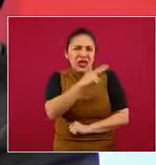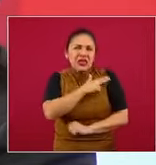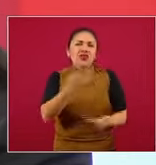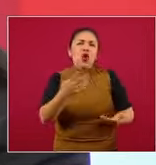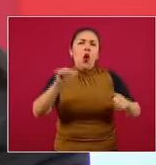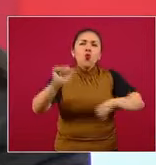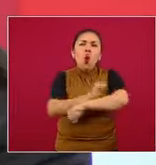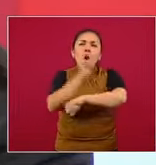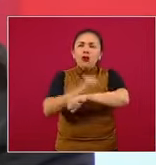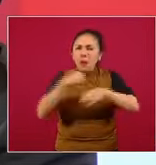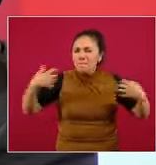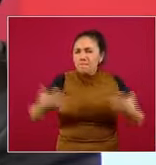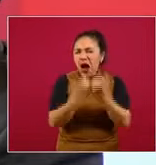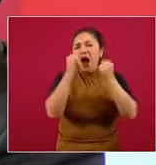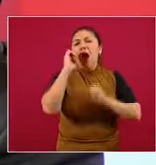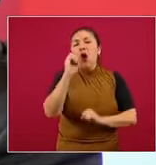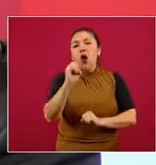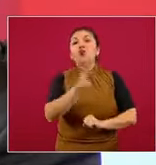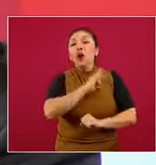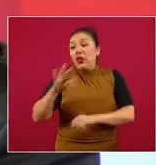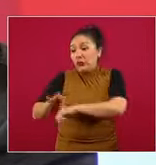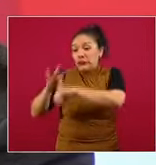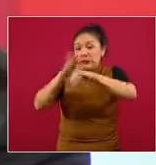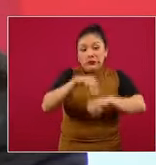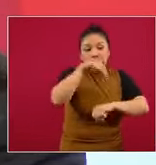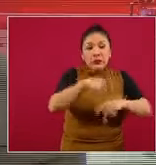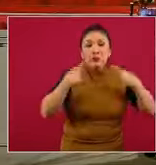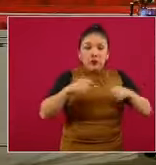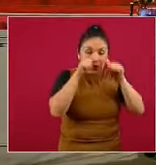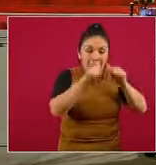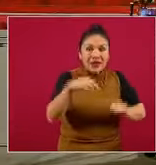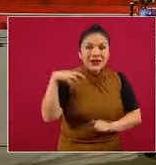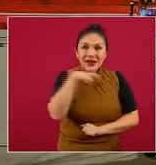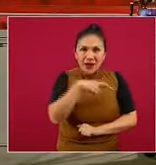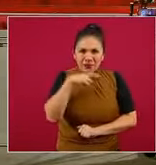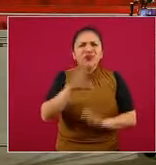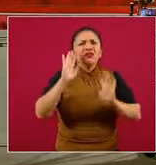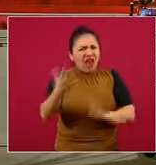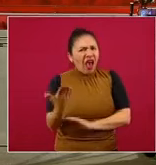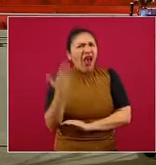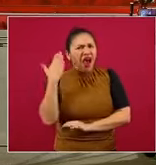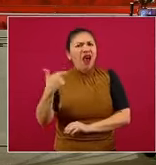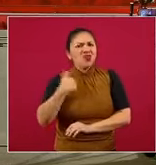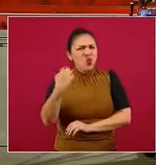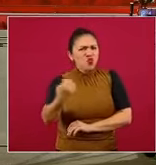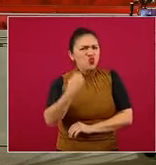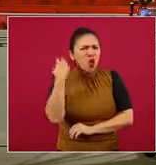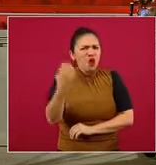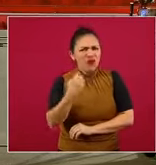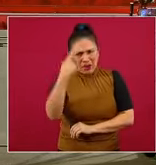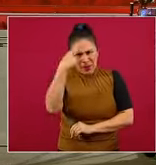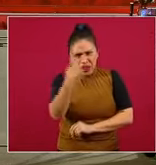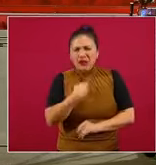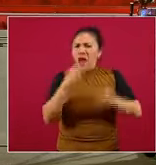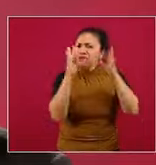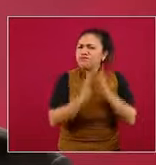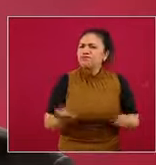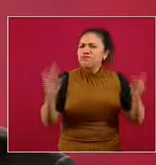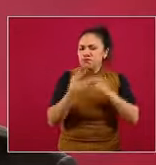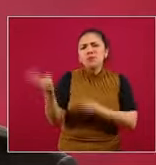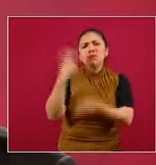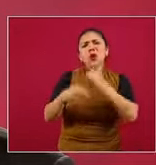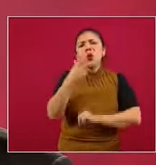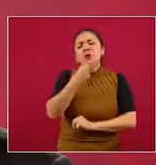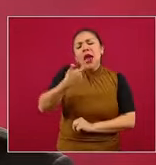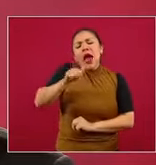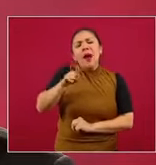de tránsito, y canalizar oportunamente a las personas. Ya tuvimos una conferencia de prensa específicamente dedicada a ello. Vino Gabriel